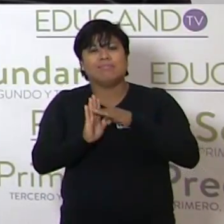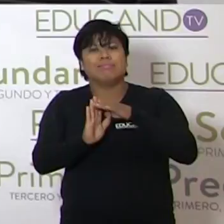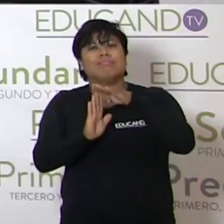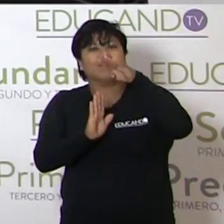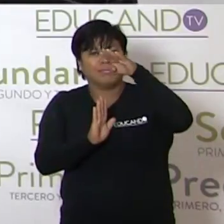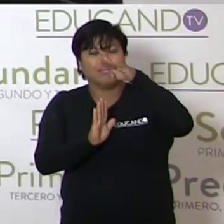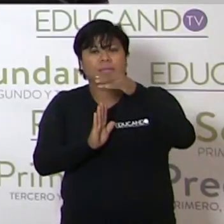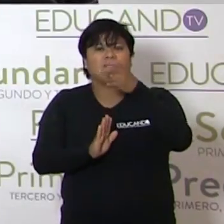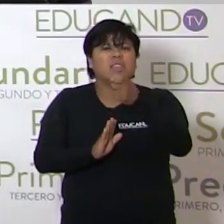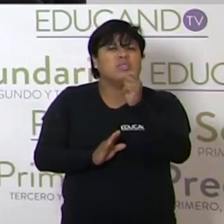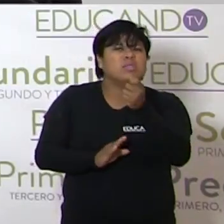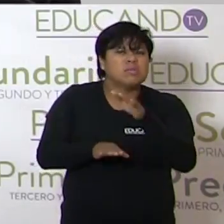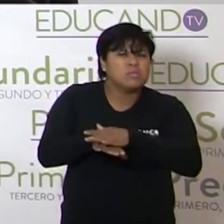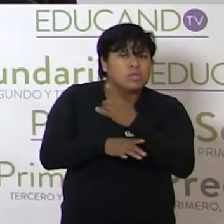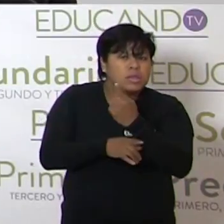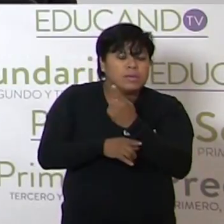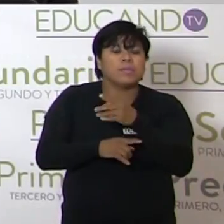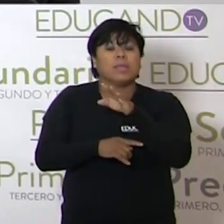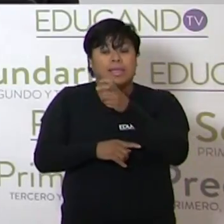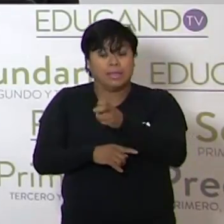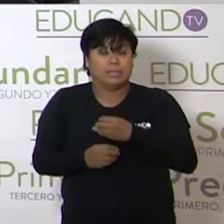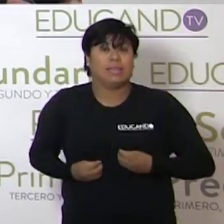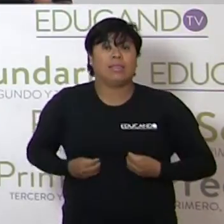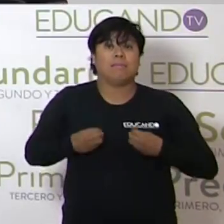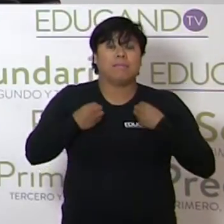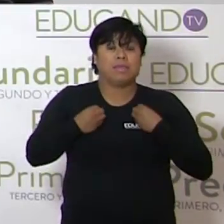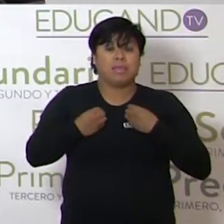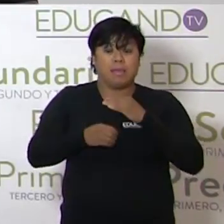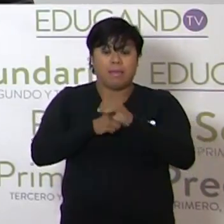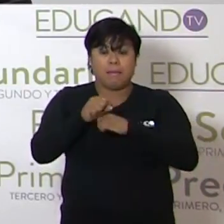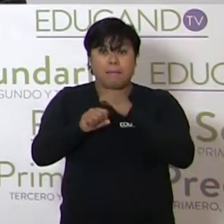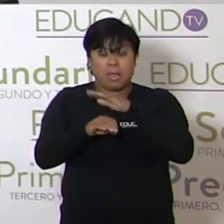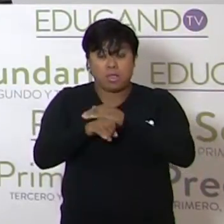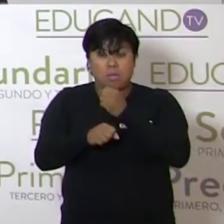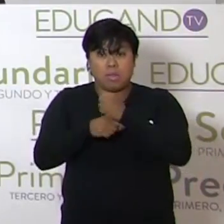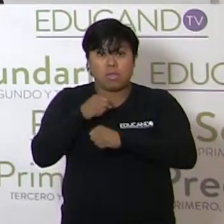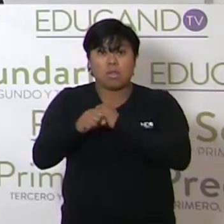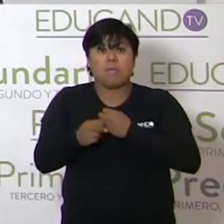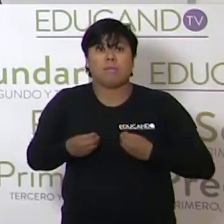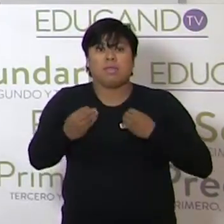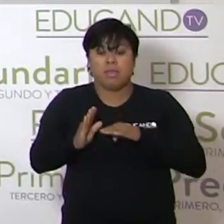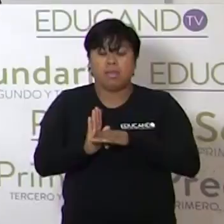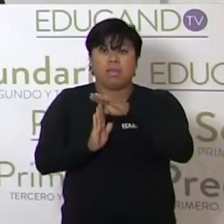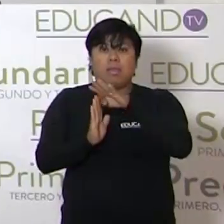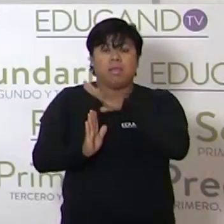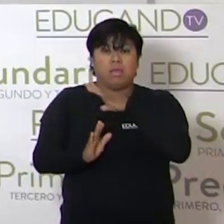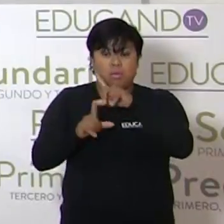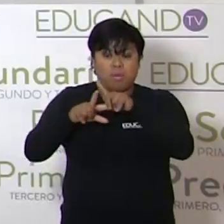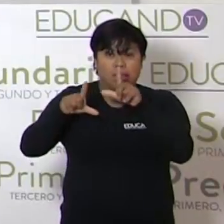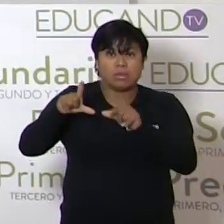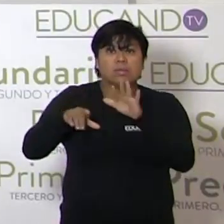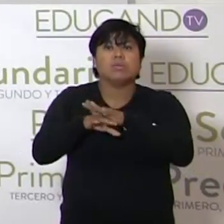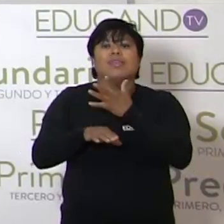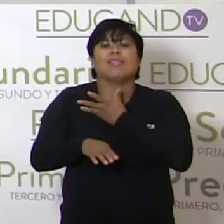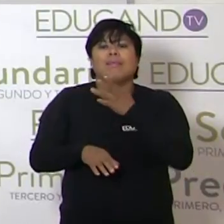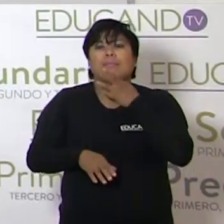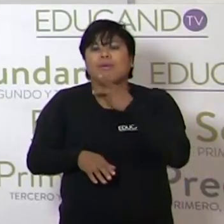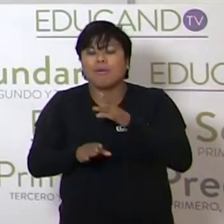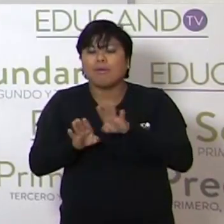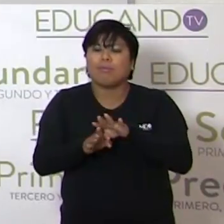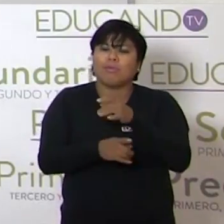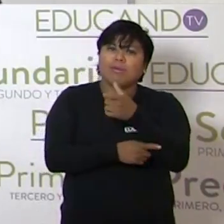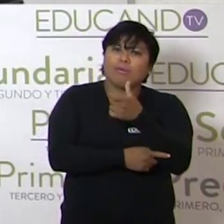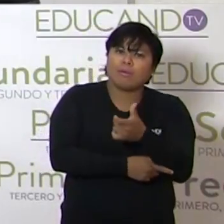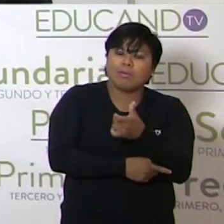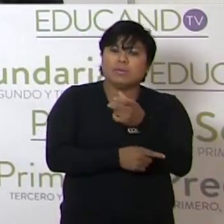tiene muchos factores también. El promedio de vida, entre mayor promedio de vida tengamos o tenga un país, es porque tiene mejores condiciones